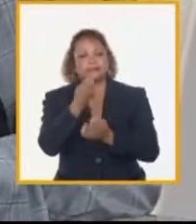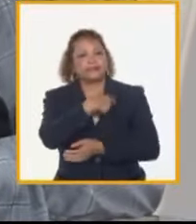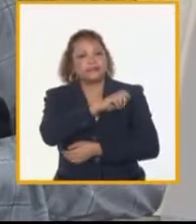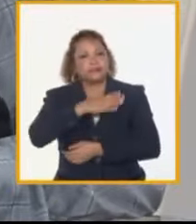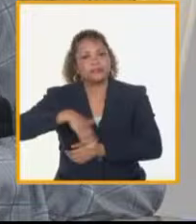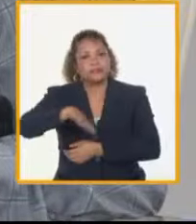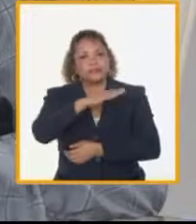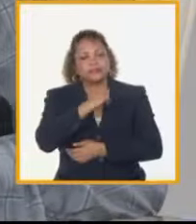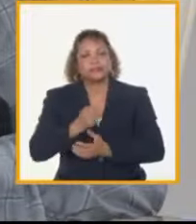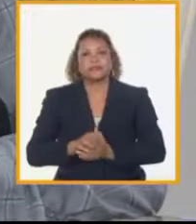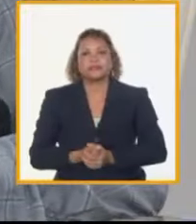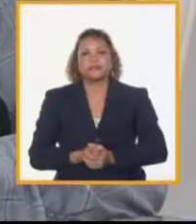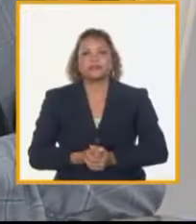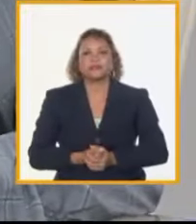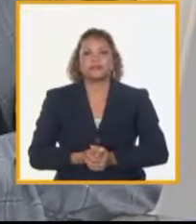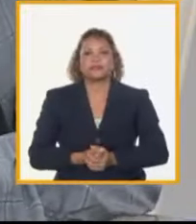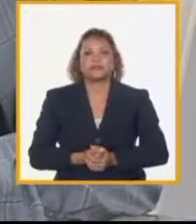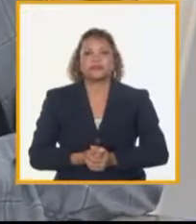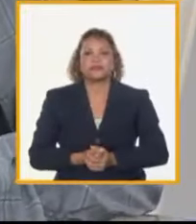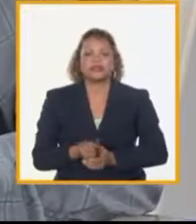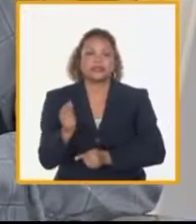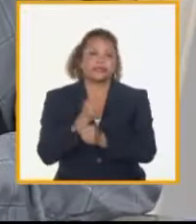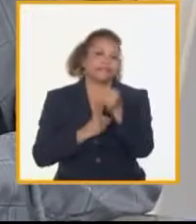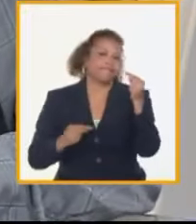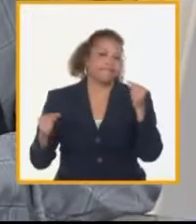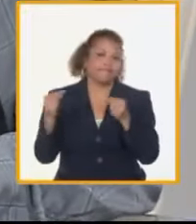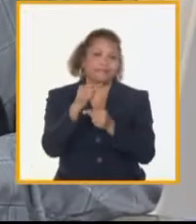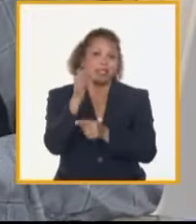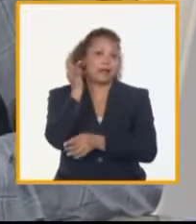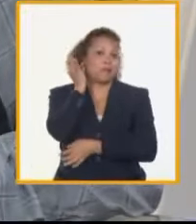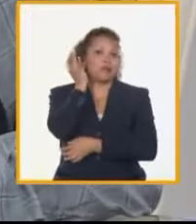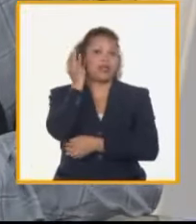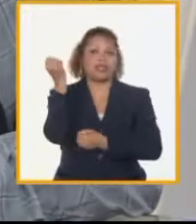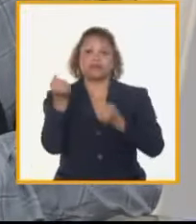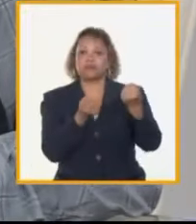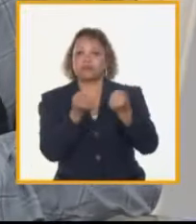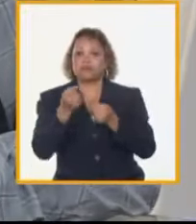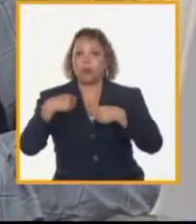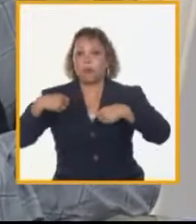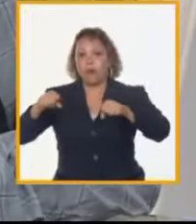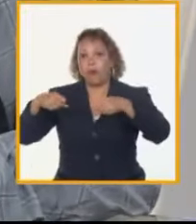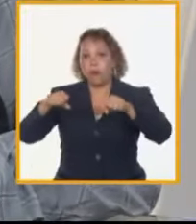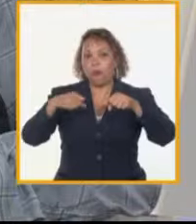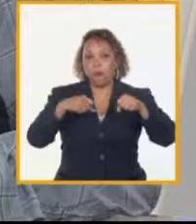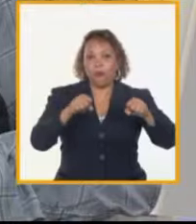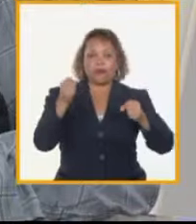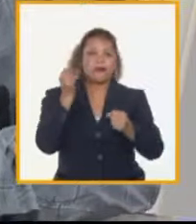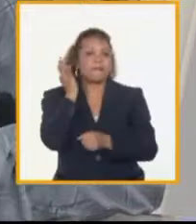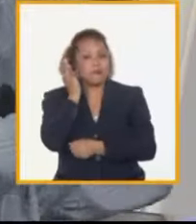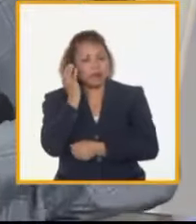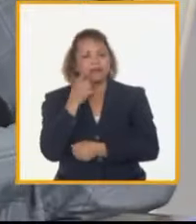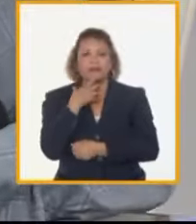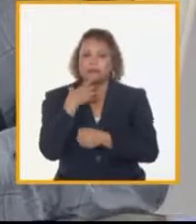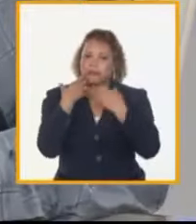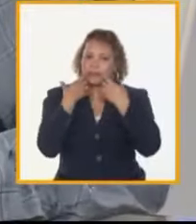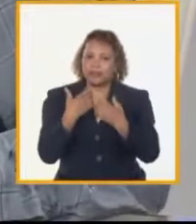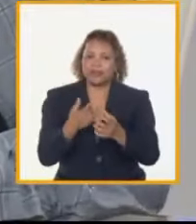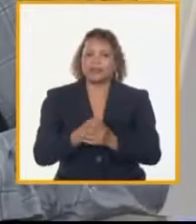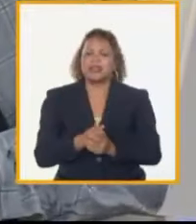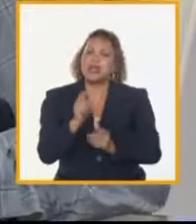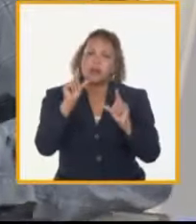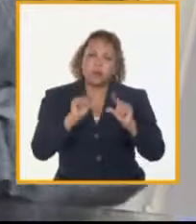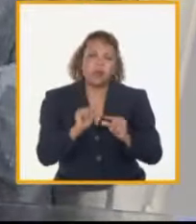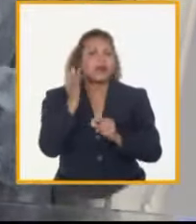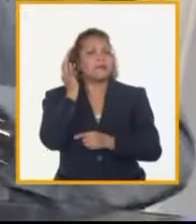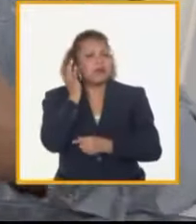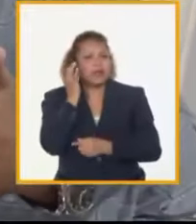población que lo demanda, sobre todo a nuestras mujeres transportistas. Este es un sector que tiene pocas mujeres, pero